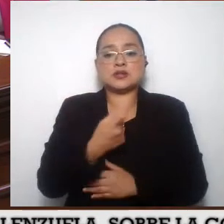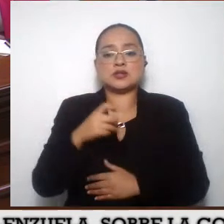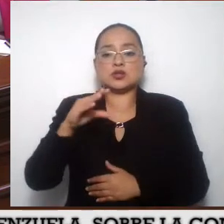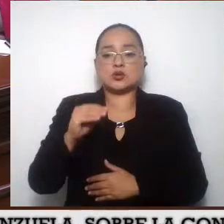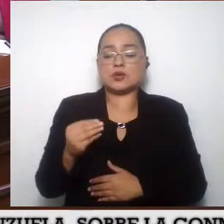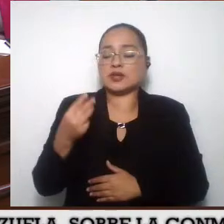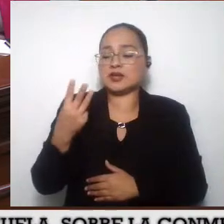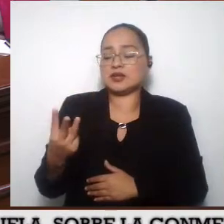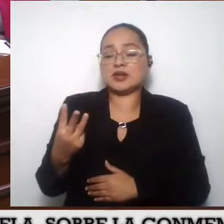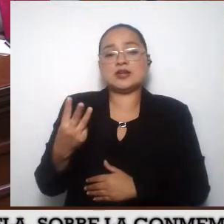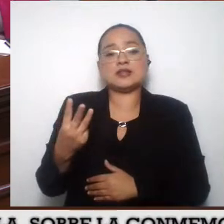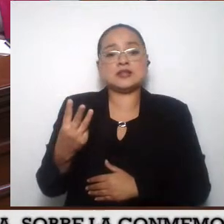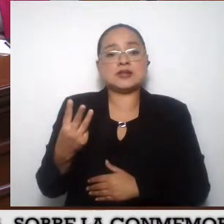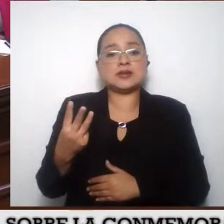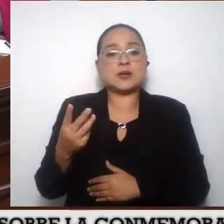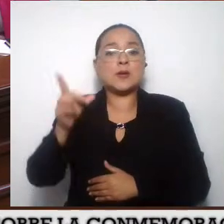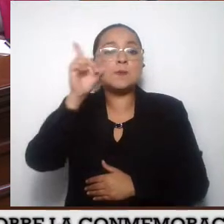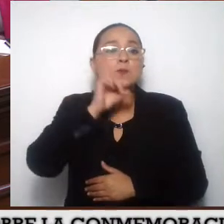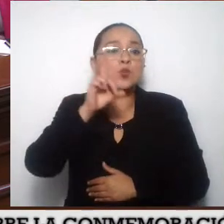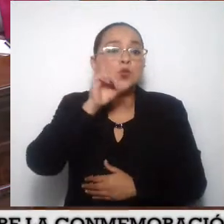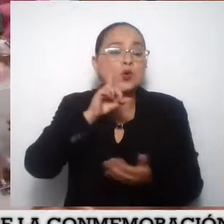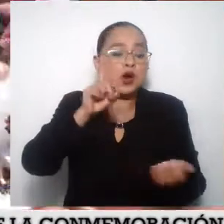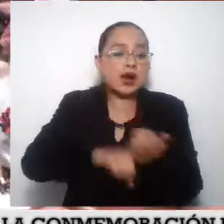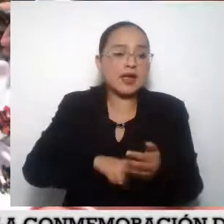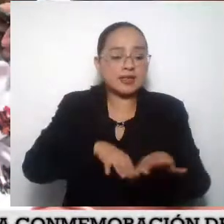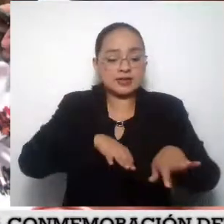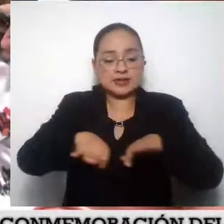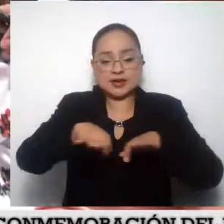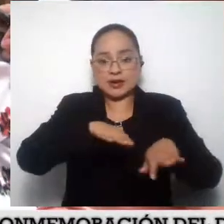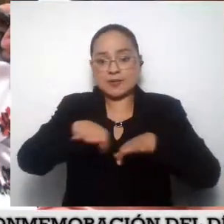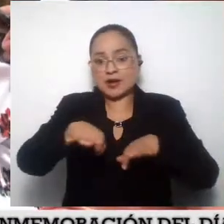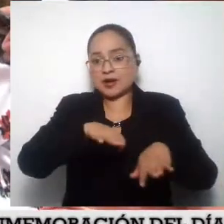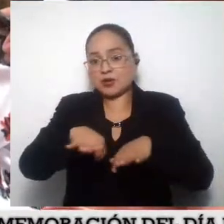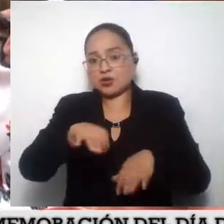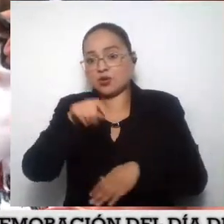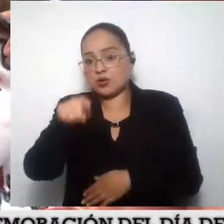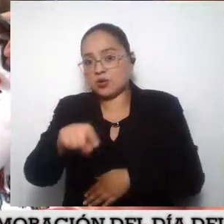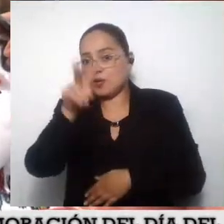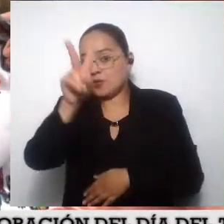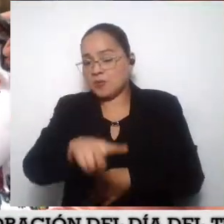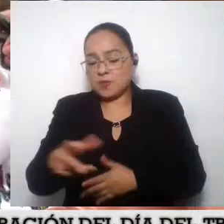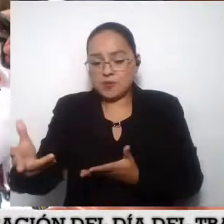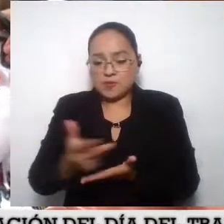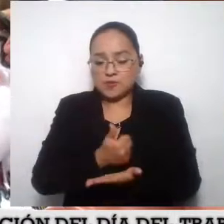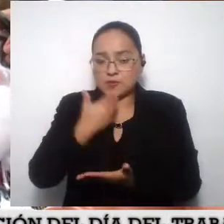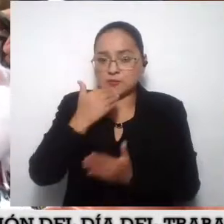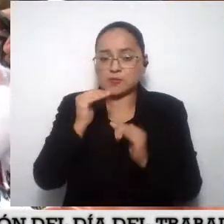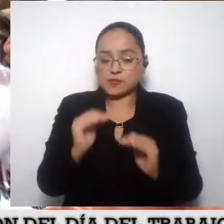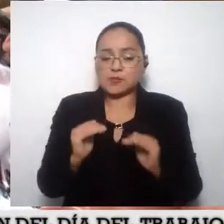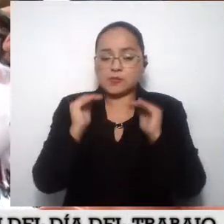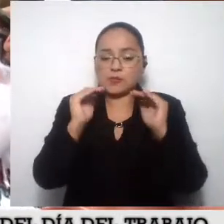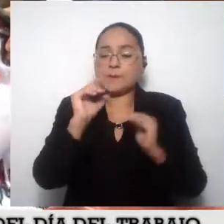388,193 las mujeres con un trabajo que les dan ingresos superiores a los